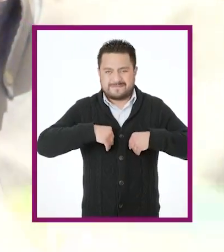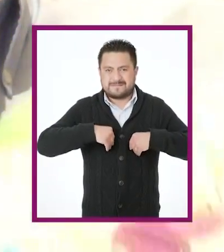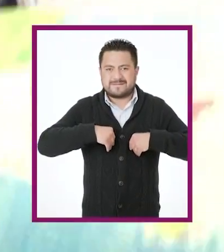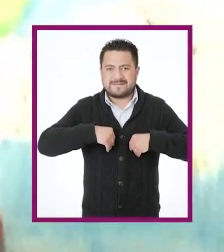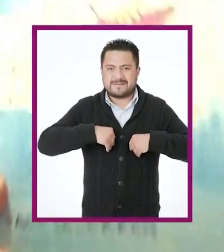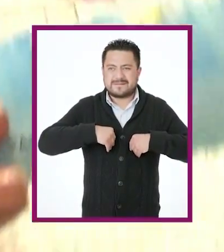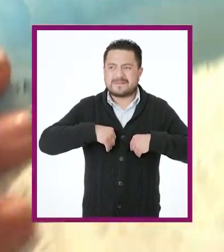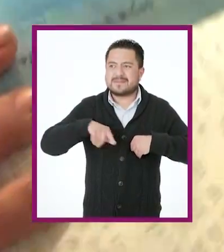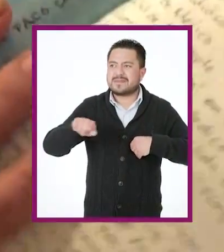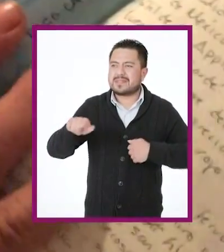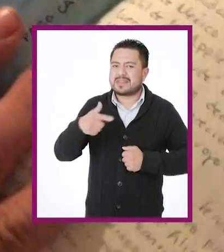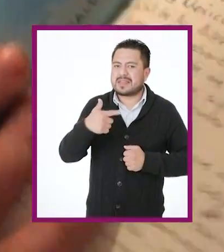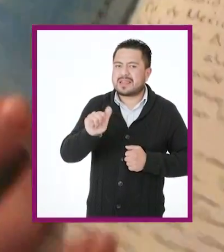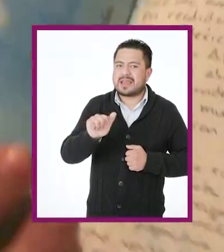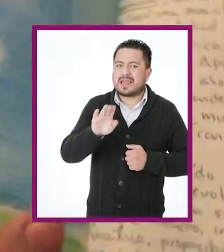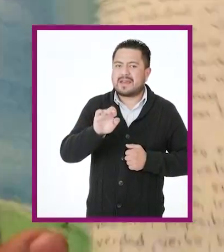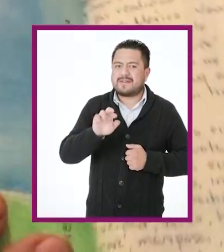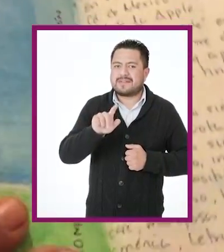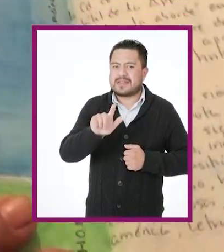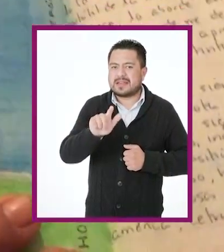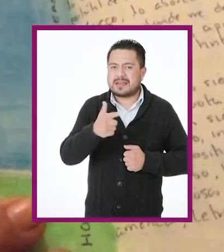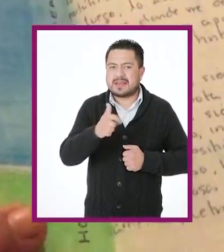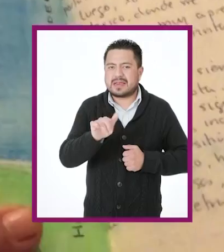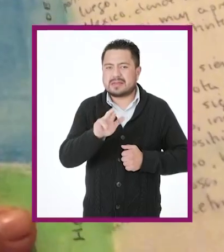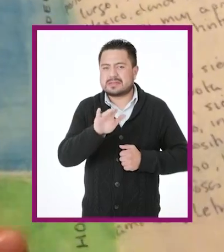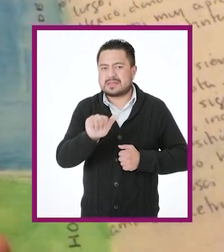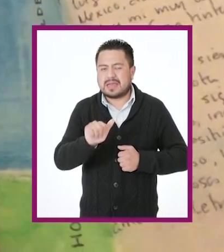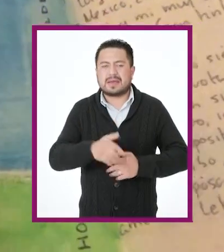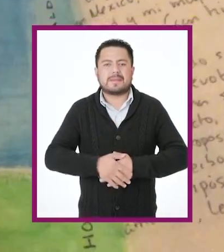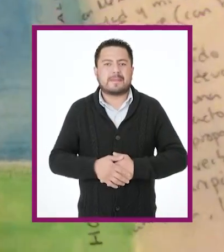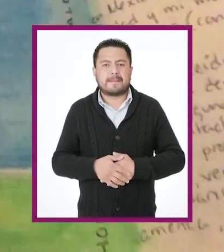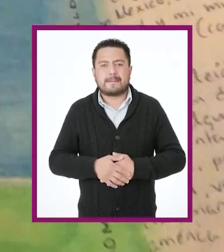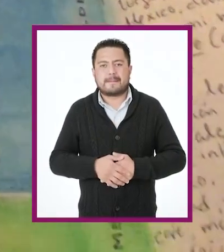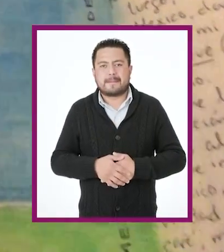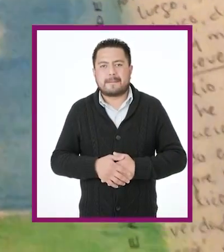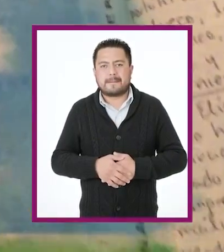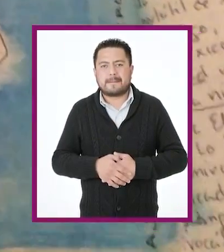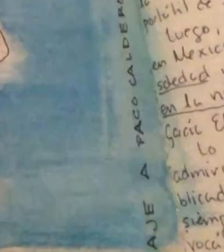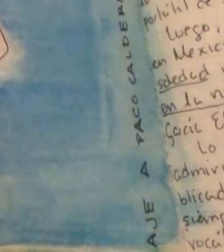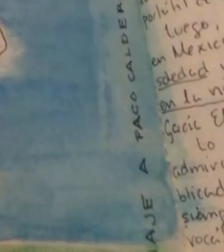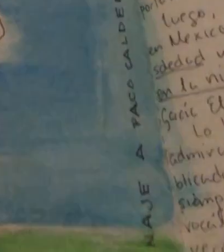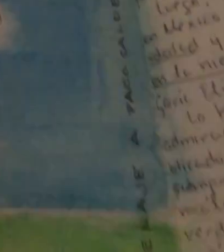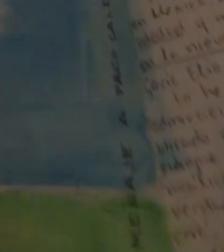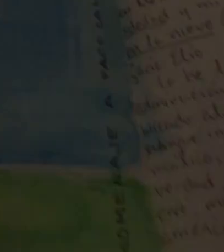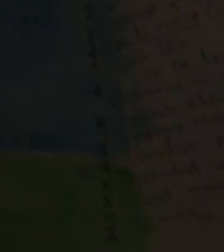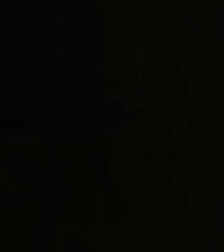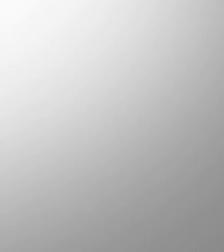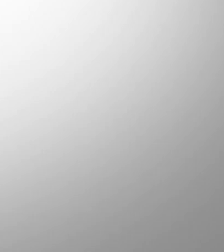Y que viva Gabriel García Márquez,